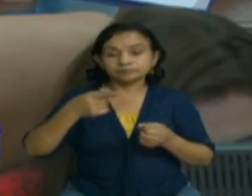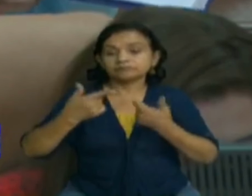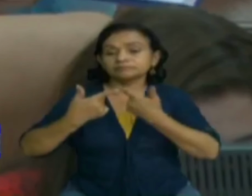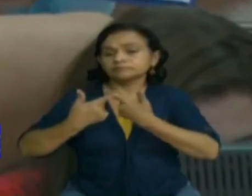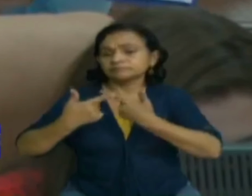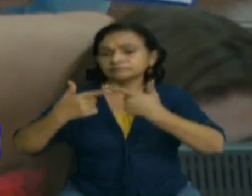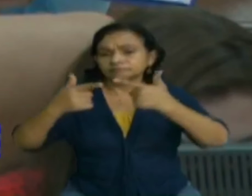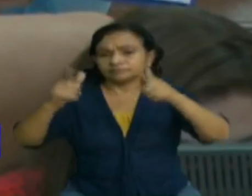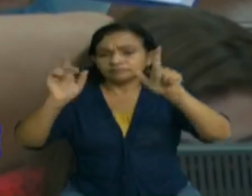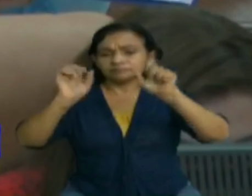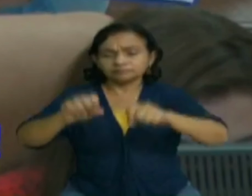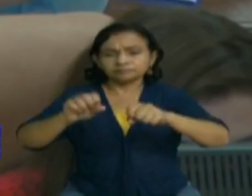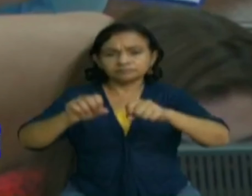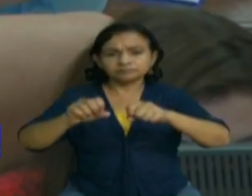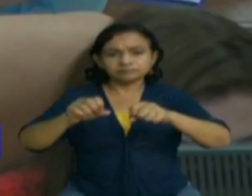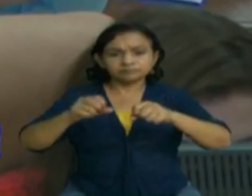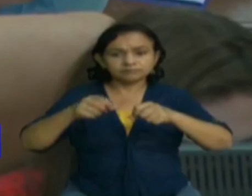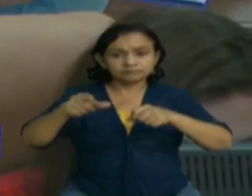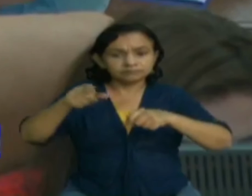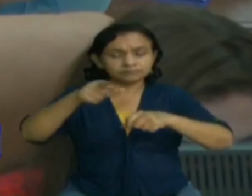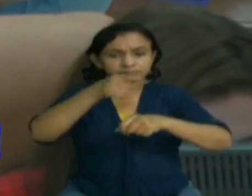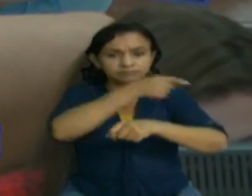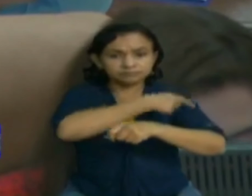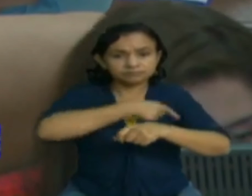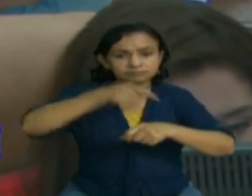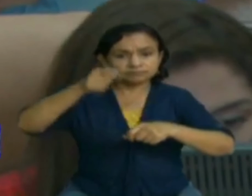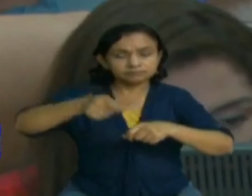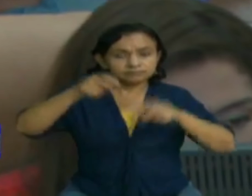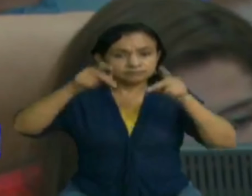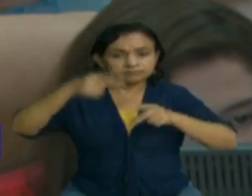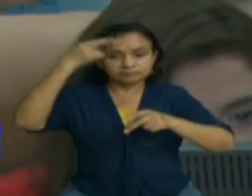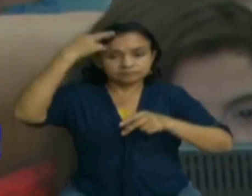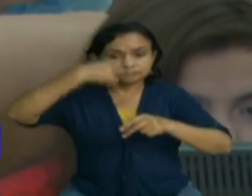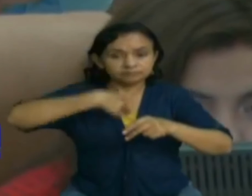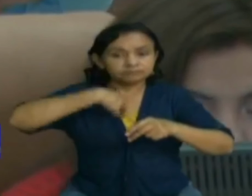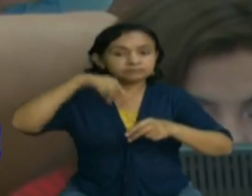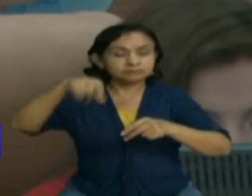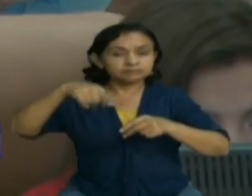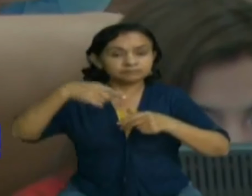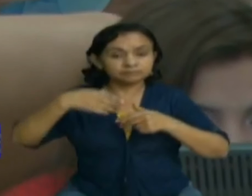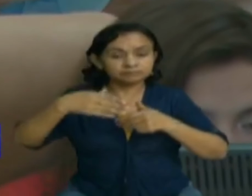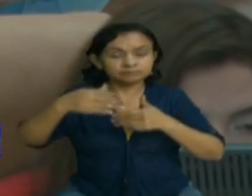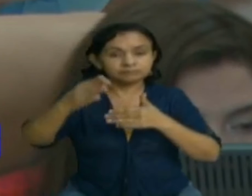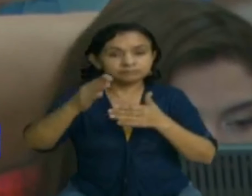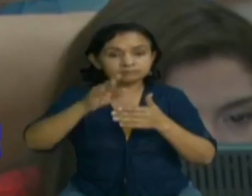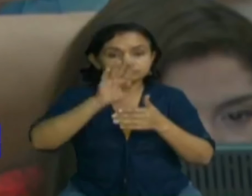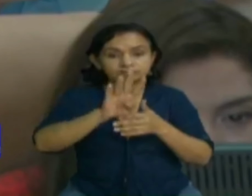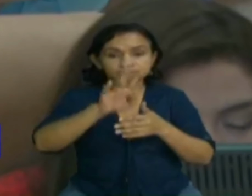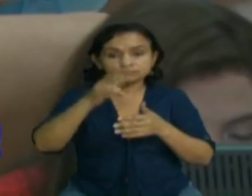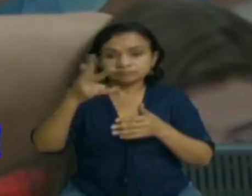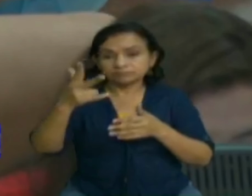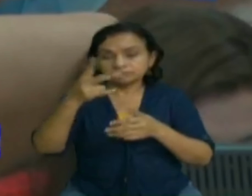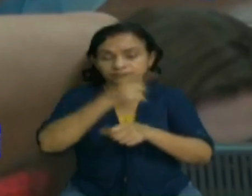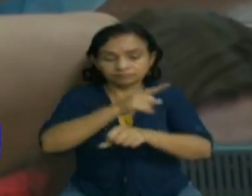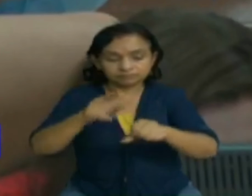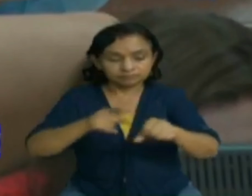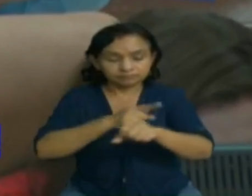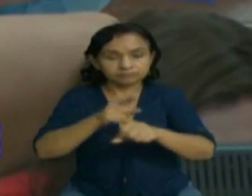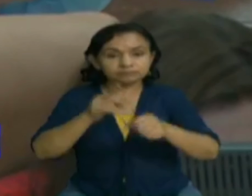libertad a la orden de la autoridad competente dentro del plazo de las 48 horas